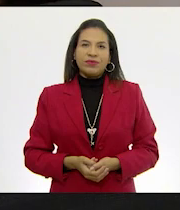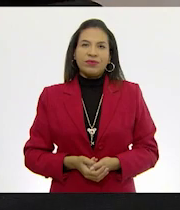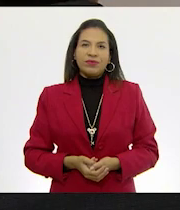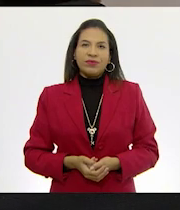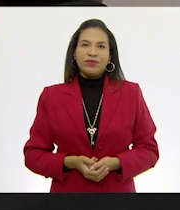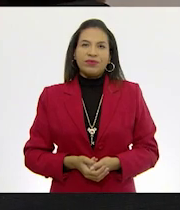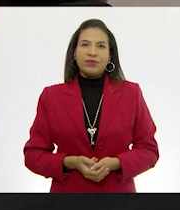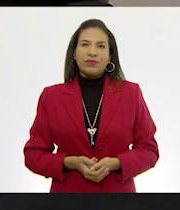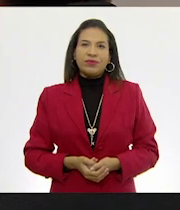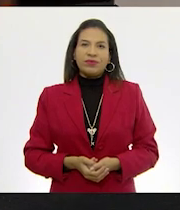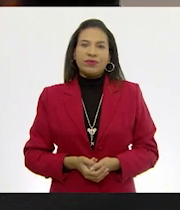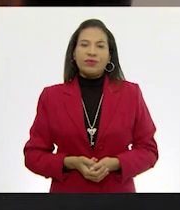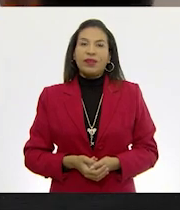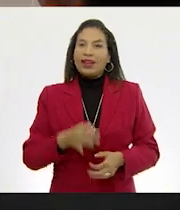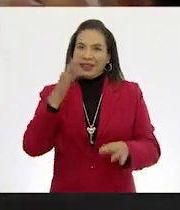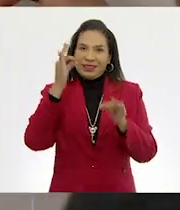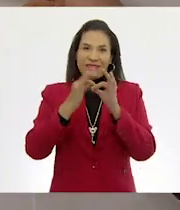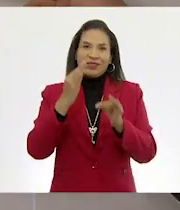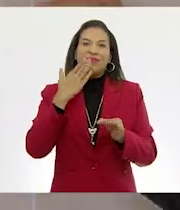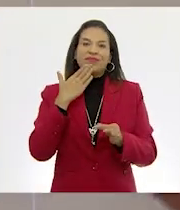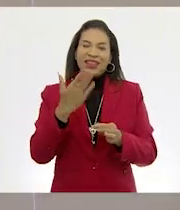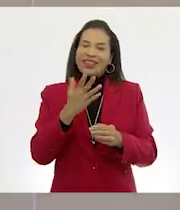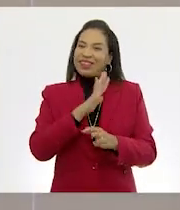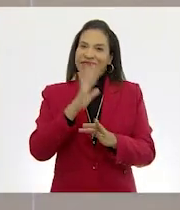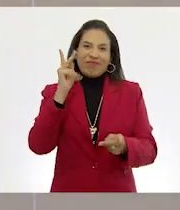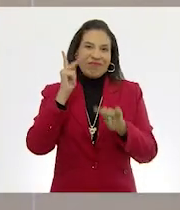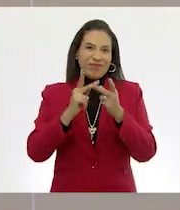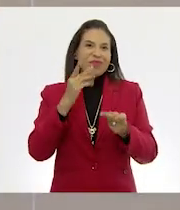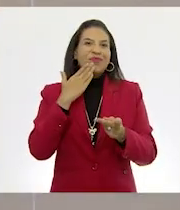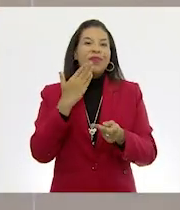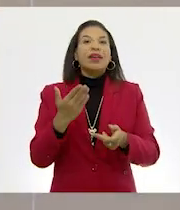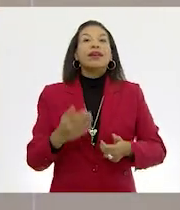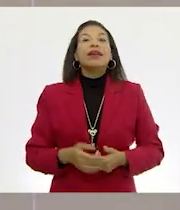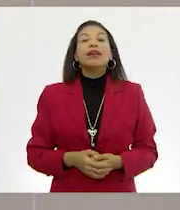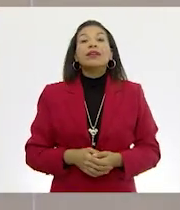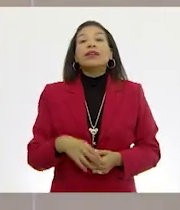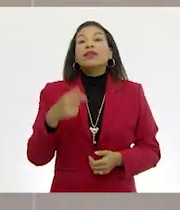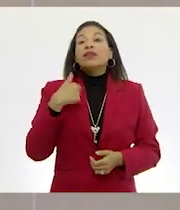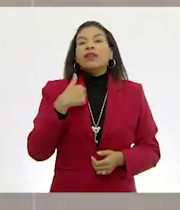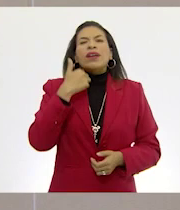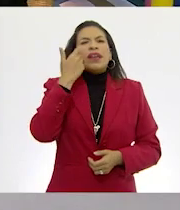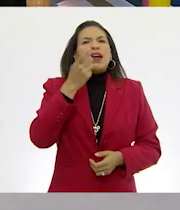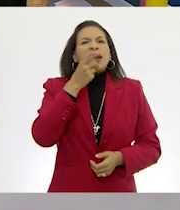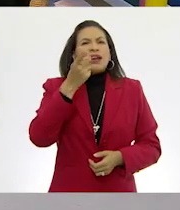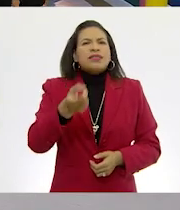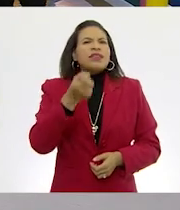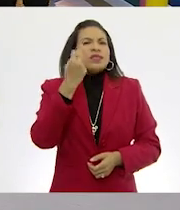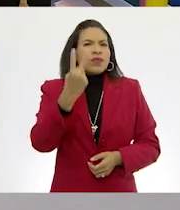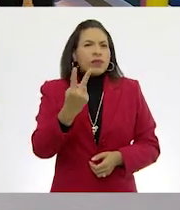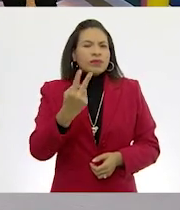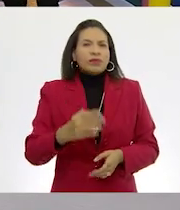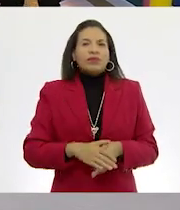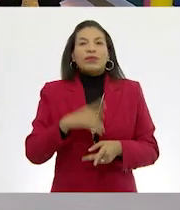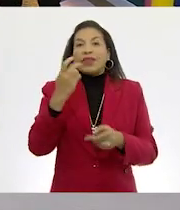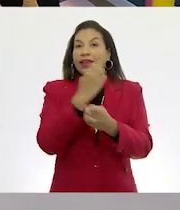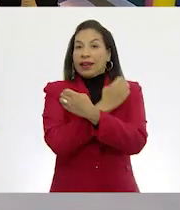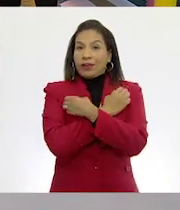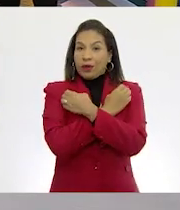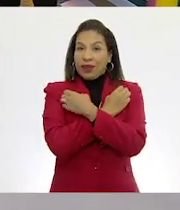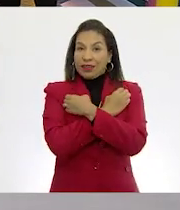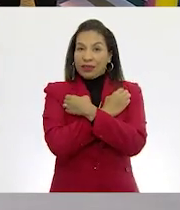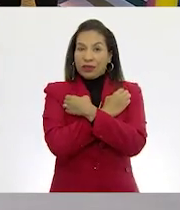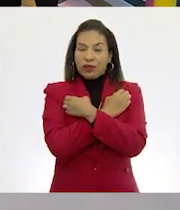Y listo. Perfecto. Genial. Ah, yo también quiero decir dos. En